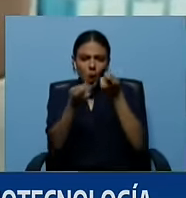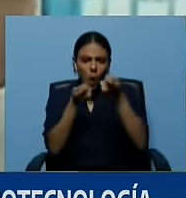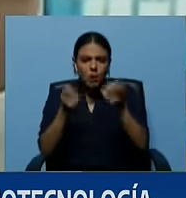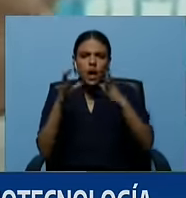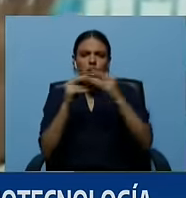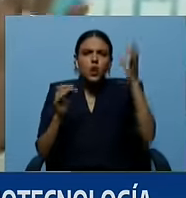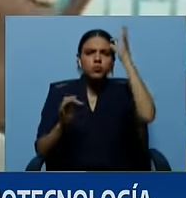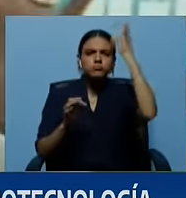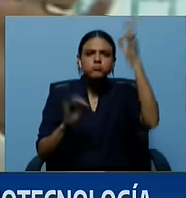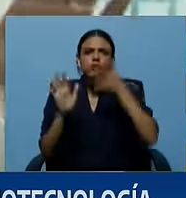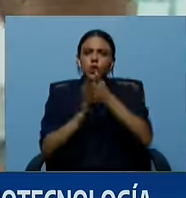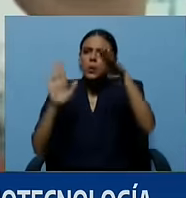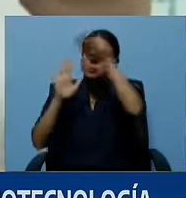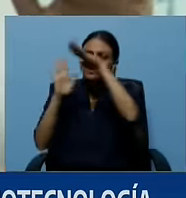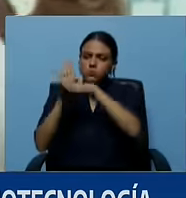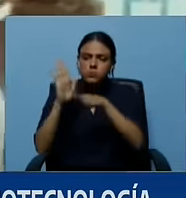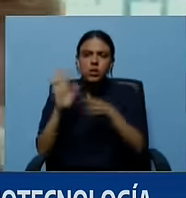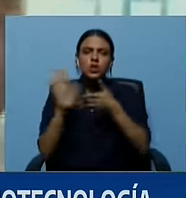estrictas condiciones de asepsia,